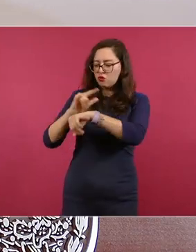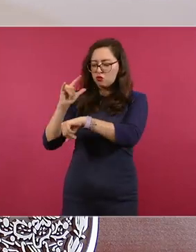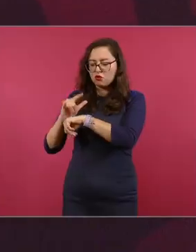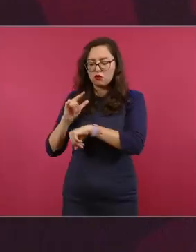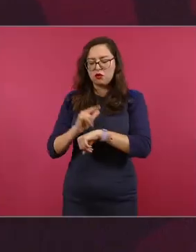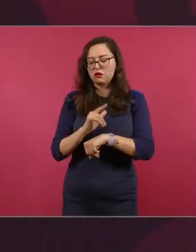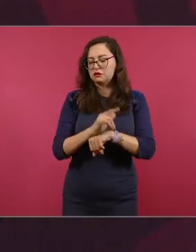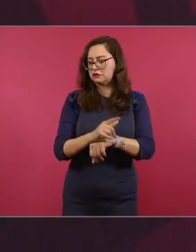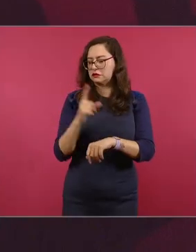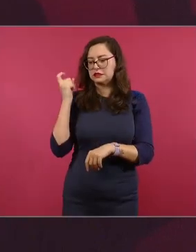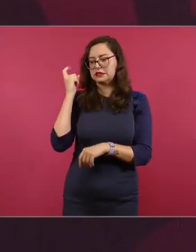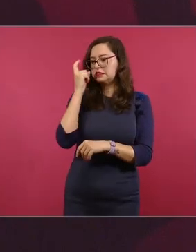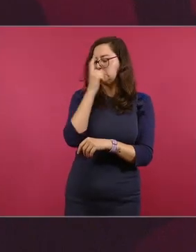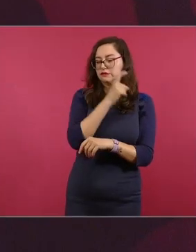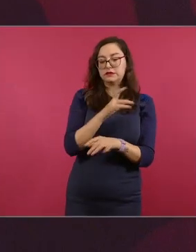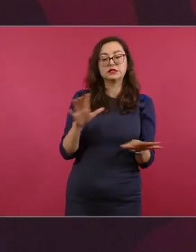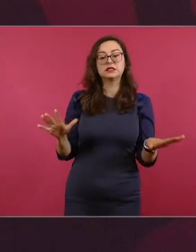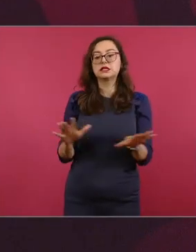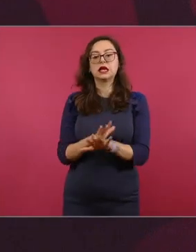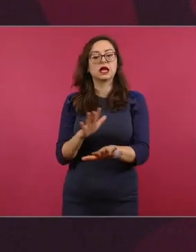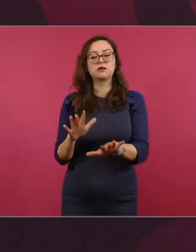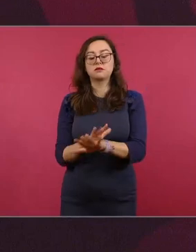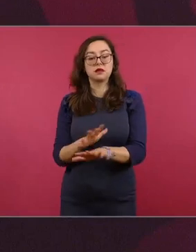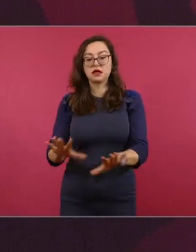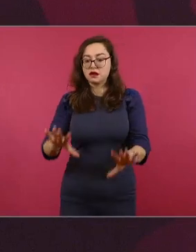esa acción de manera